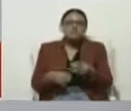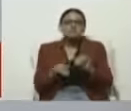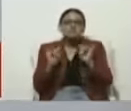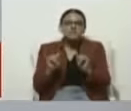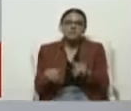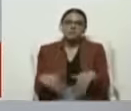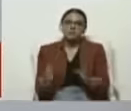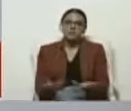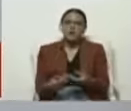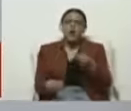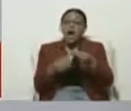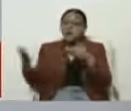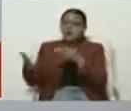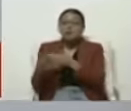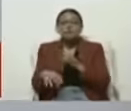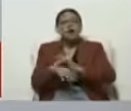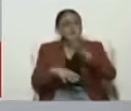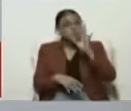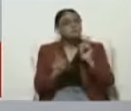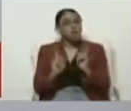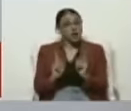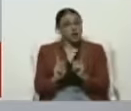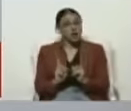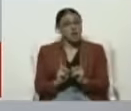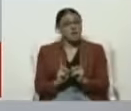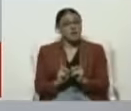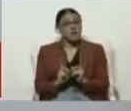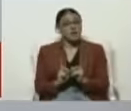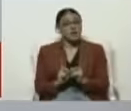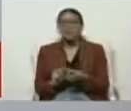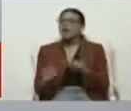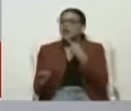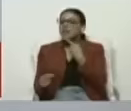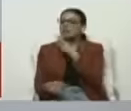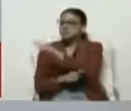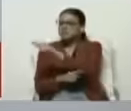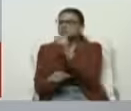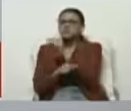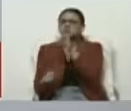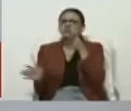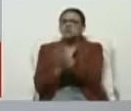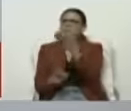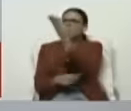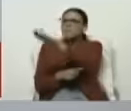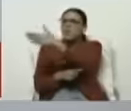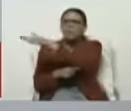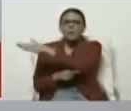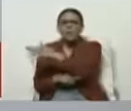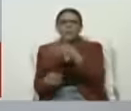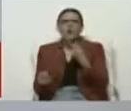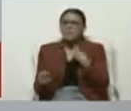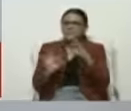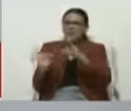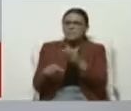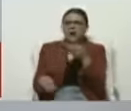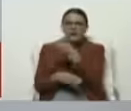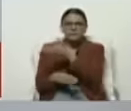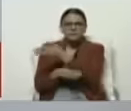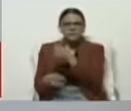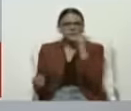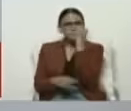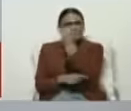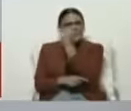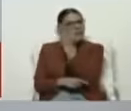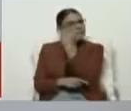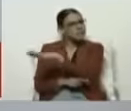cometiendo delitos graves, como amenazar de muerte a un alto funcionario de un municipio, en este caso al alcalde, amenazar con